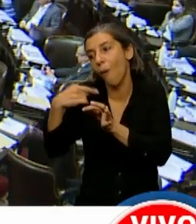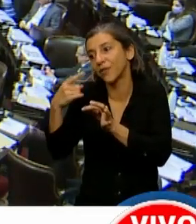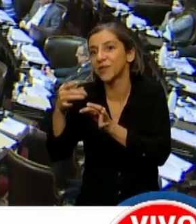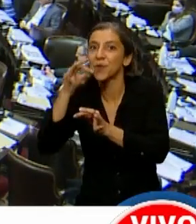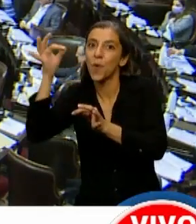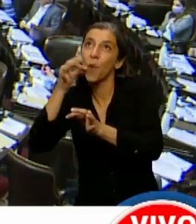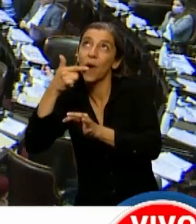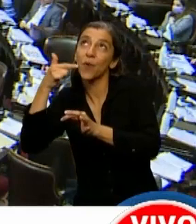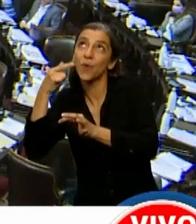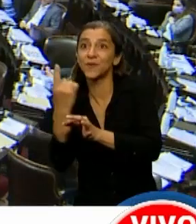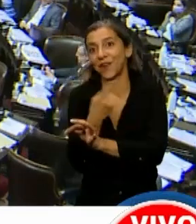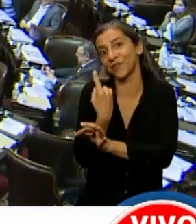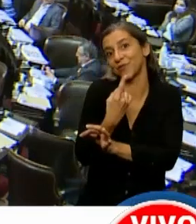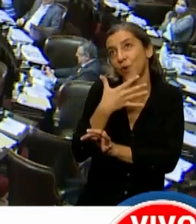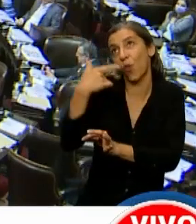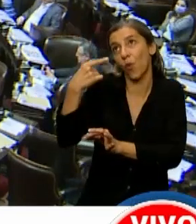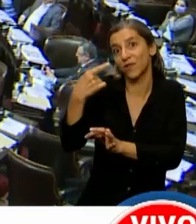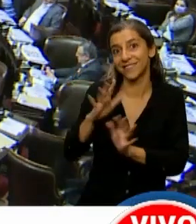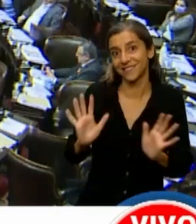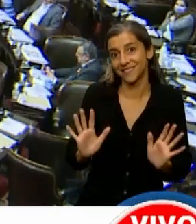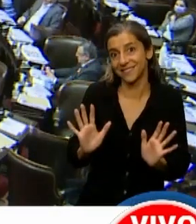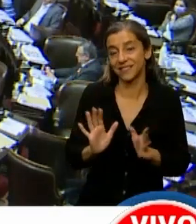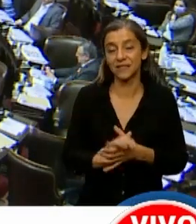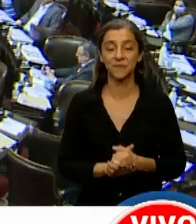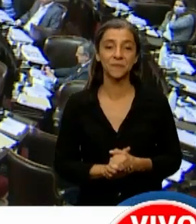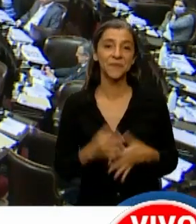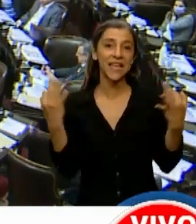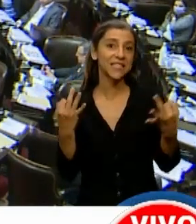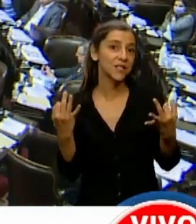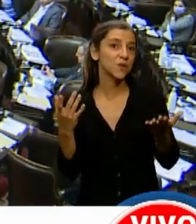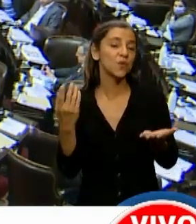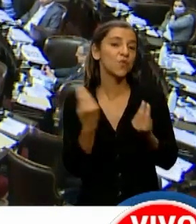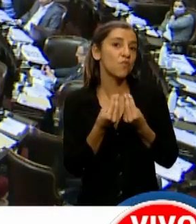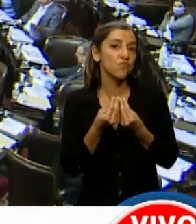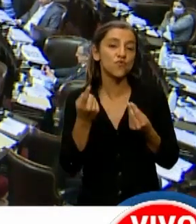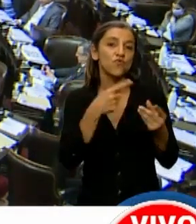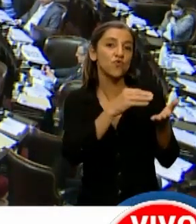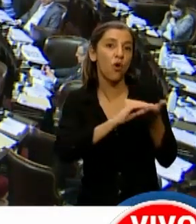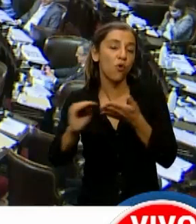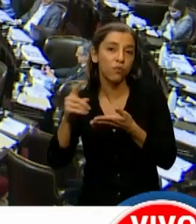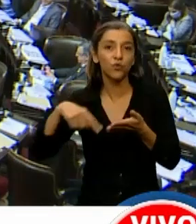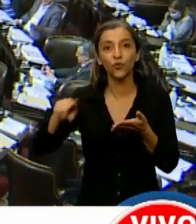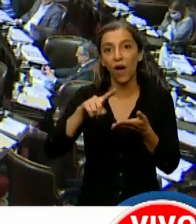Seguramente muchos de los trabajadores que están acá acompañando este proyecto de ley,